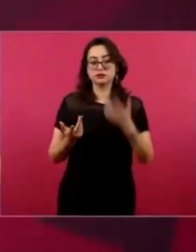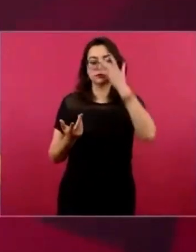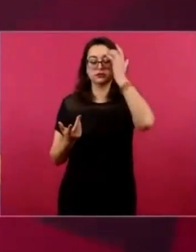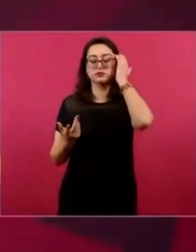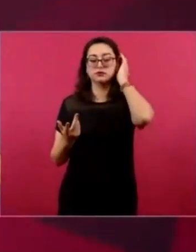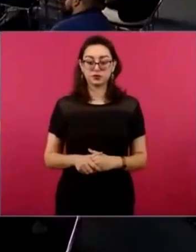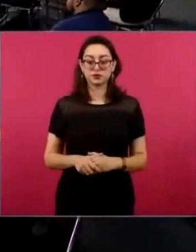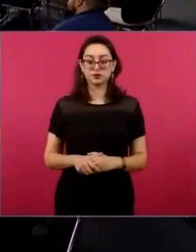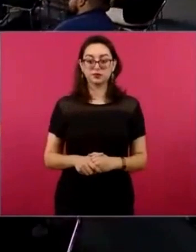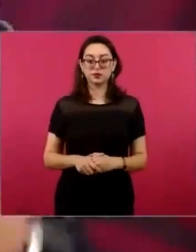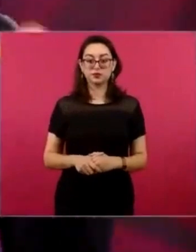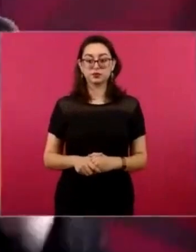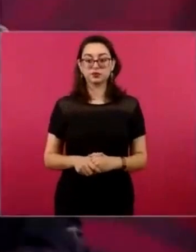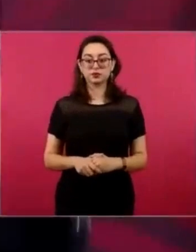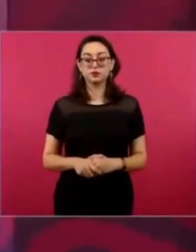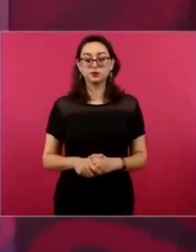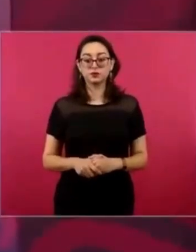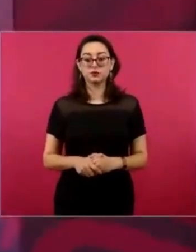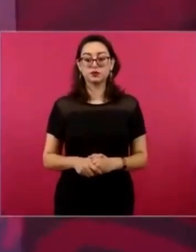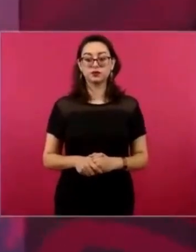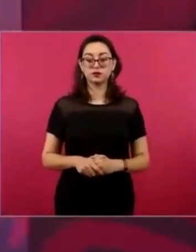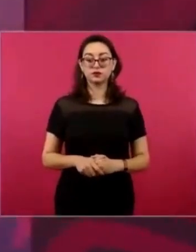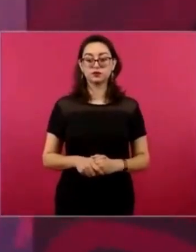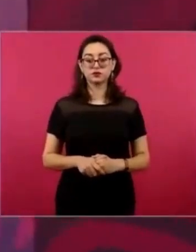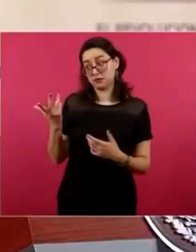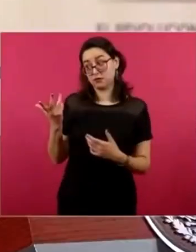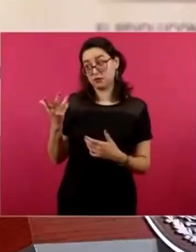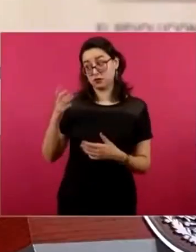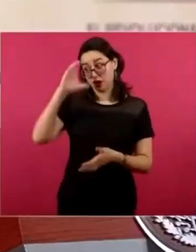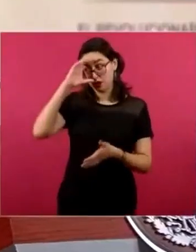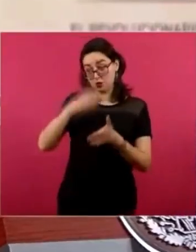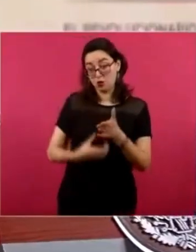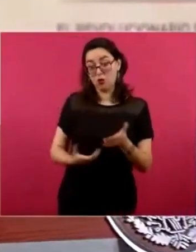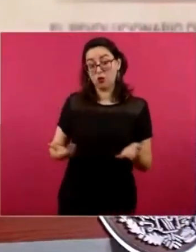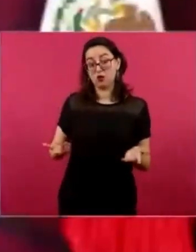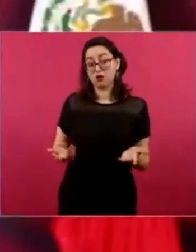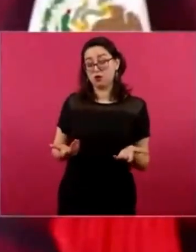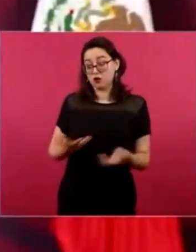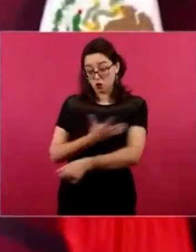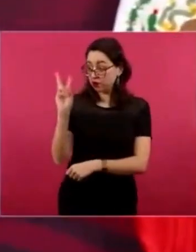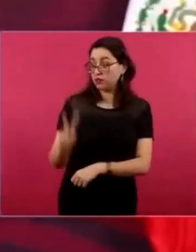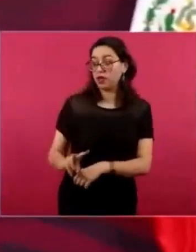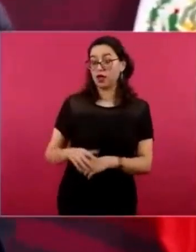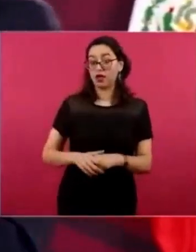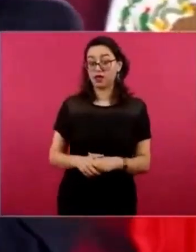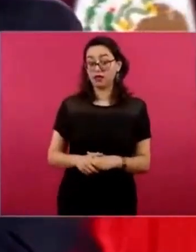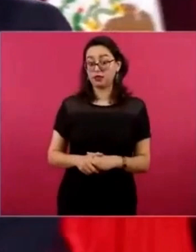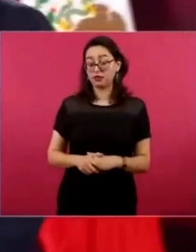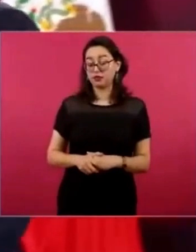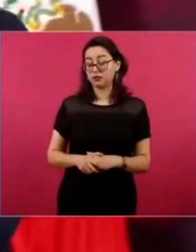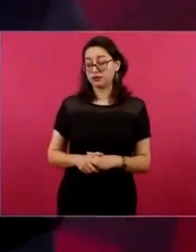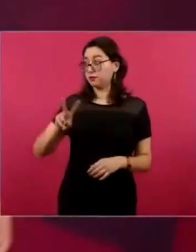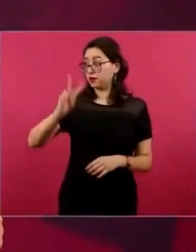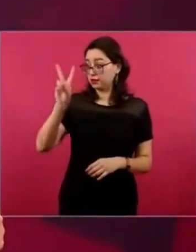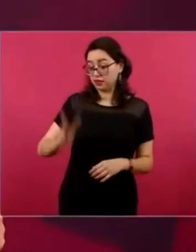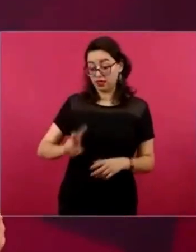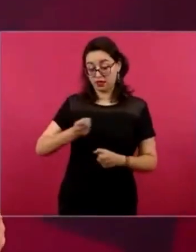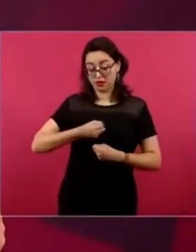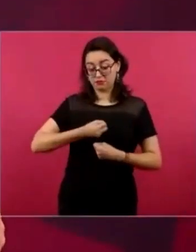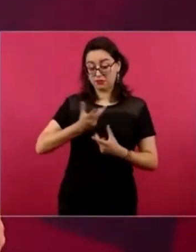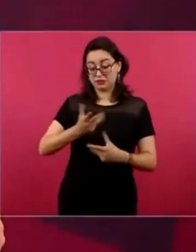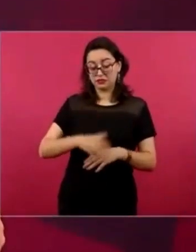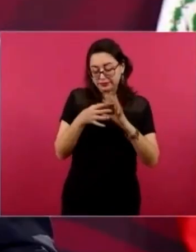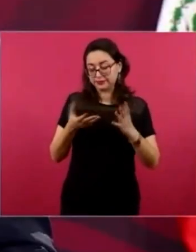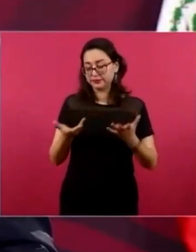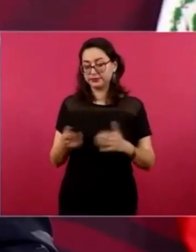O, como quiero ser buen cristiano y hablar con la verdad, que es la que nos hace libres, pues sí